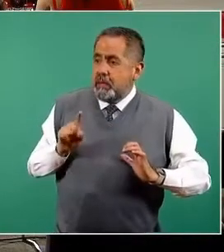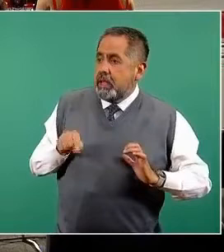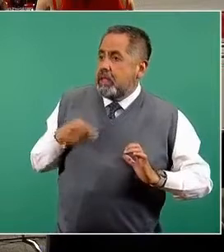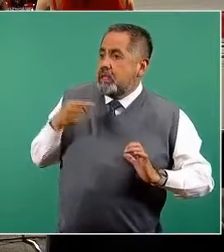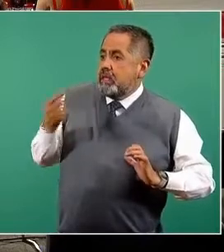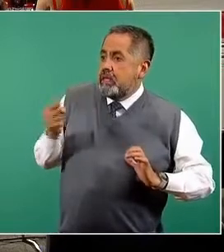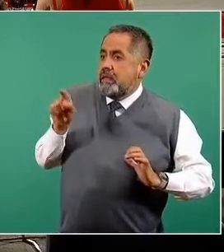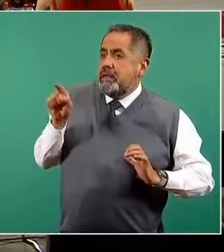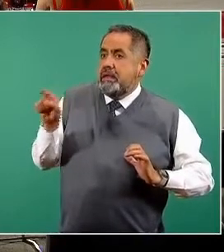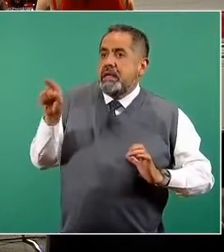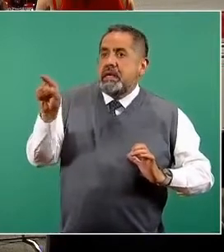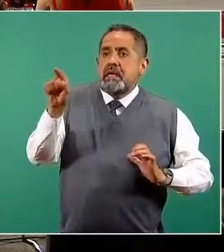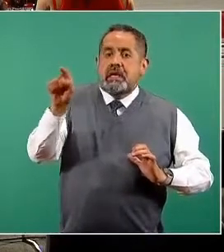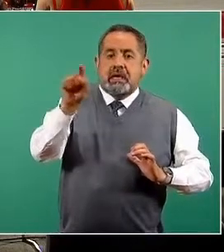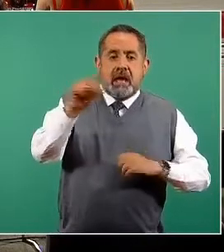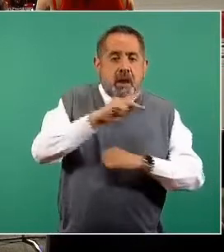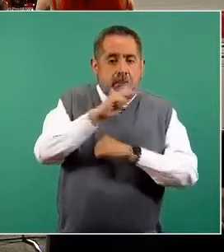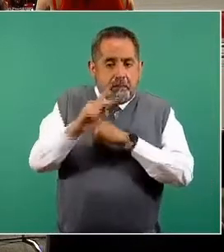las múltiples